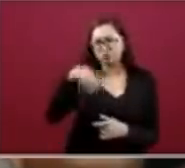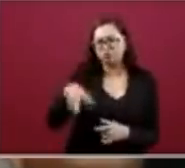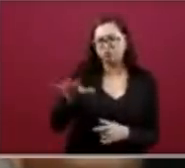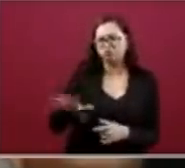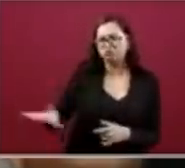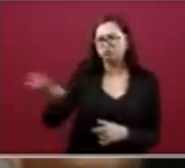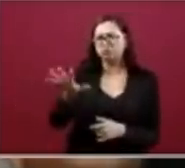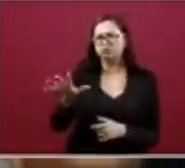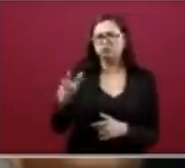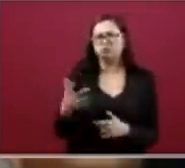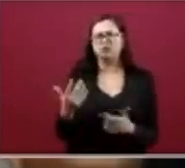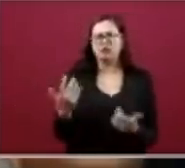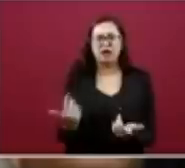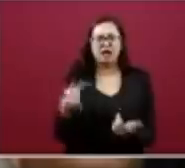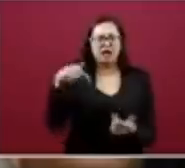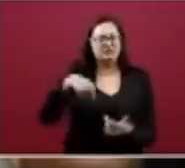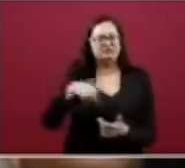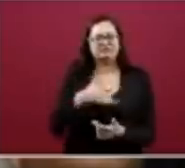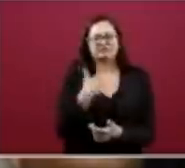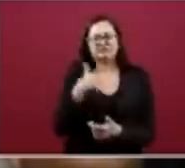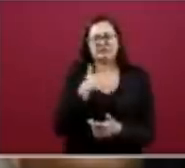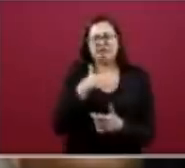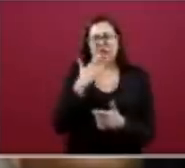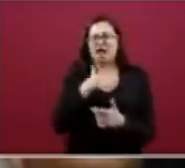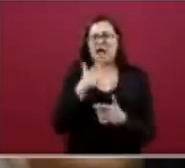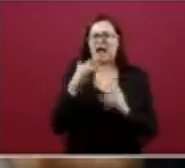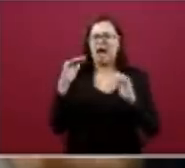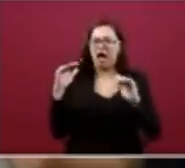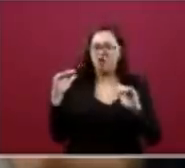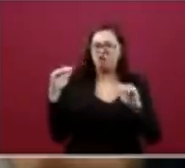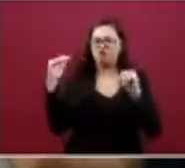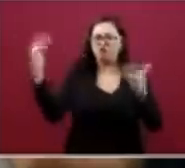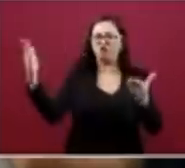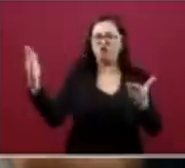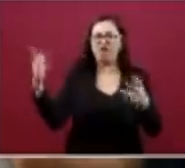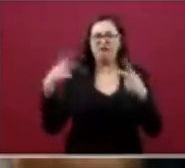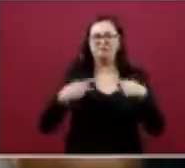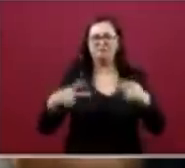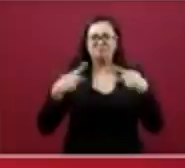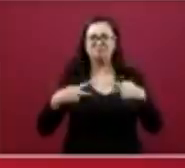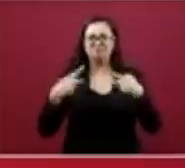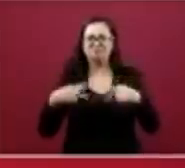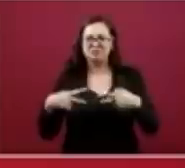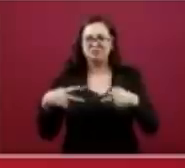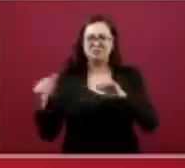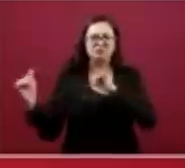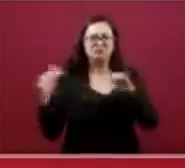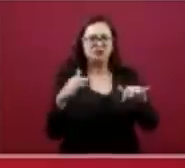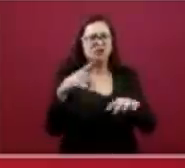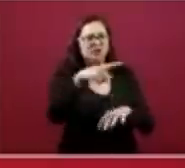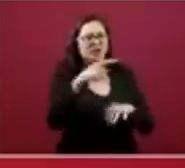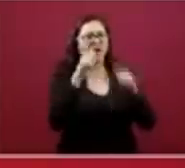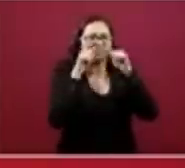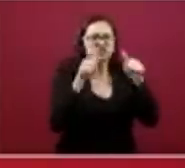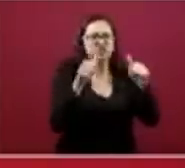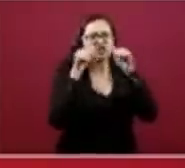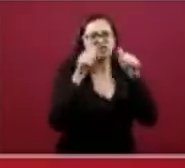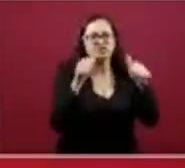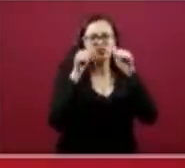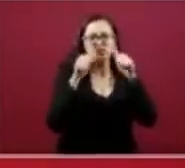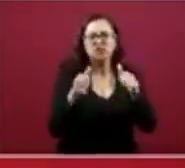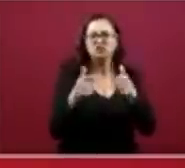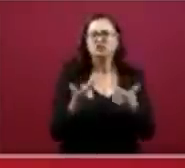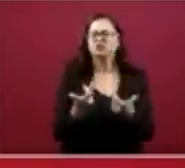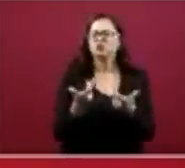experiencia de estar transmitiendo aquí afuera de Palacio Nacional de tantas personas que vienen a Atención Ciudadana. Le pregunto, ¿cómo va